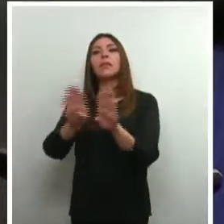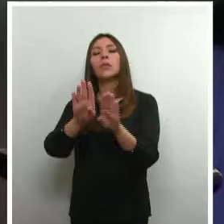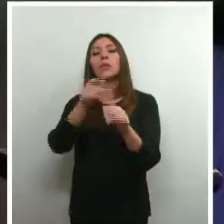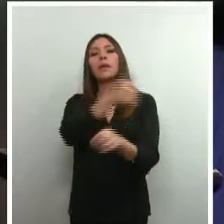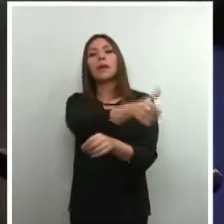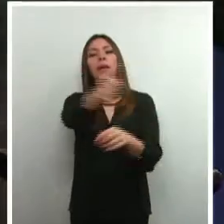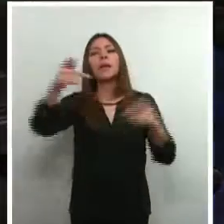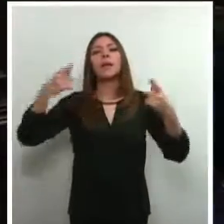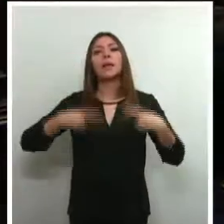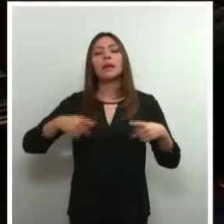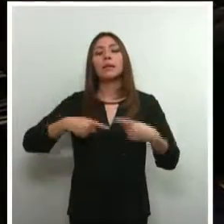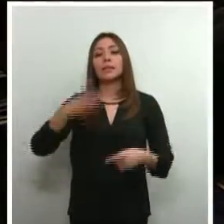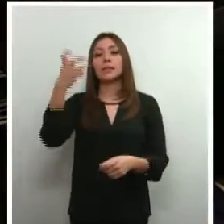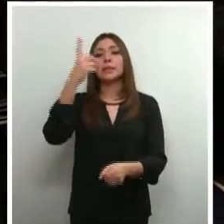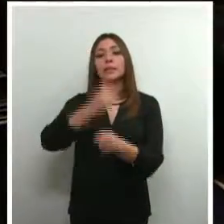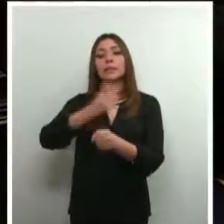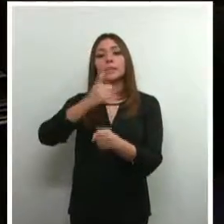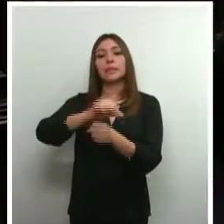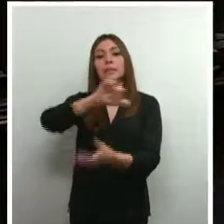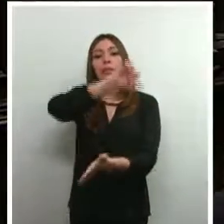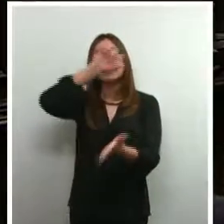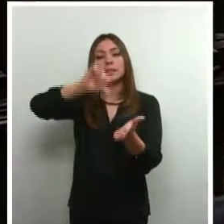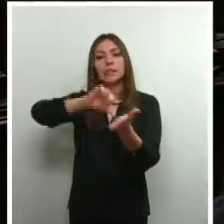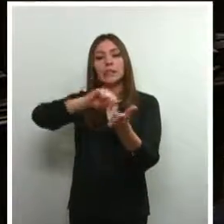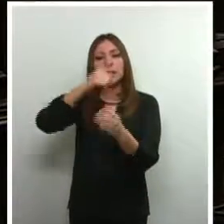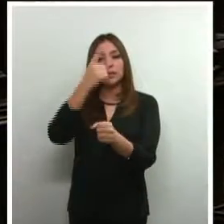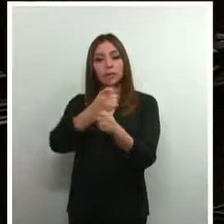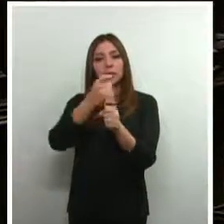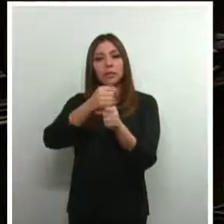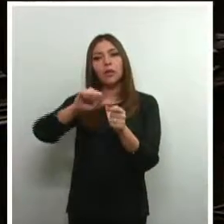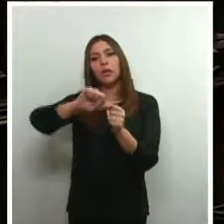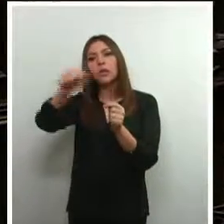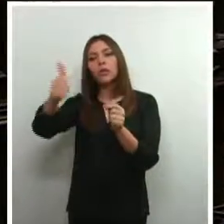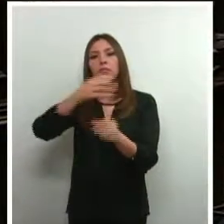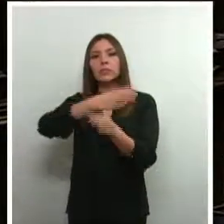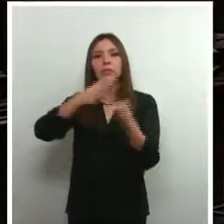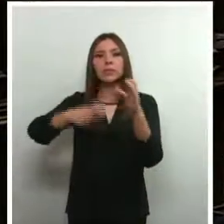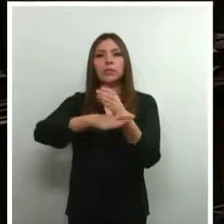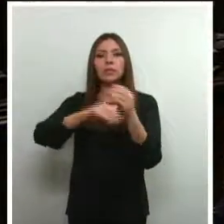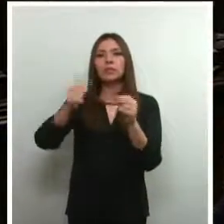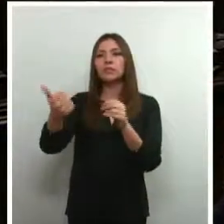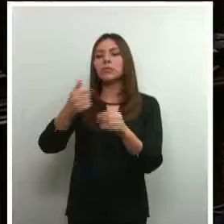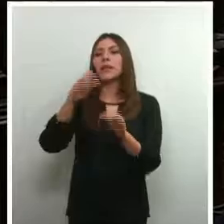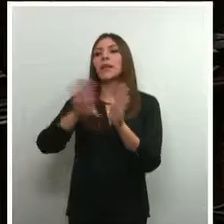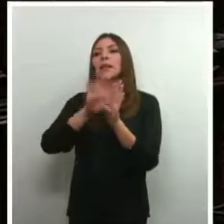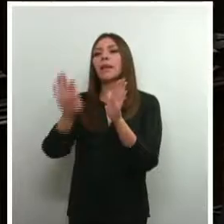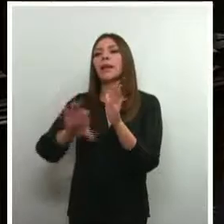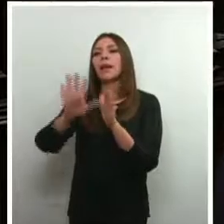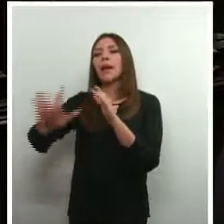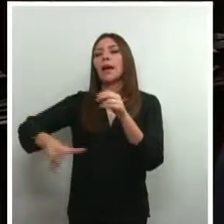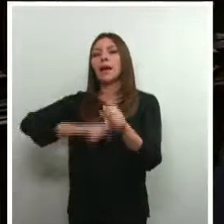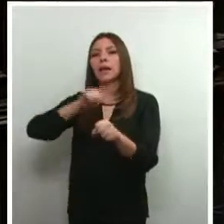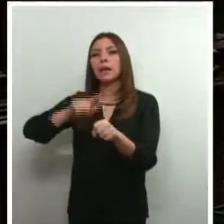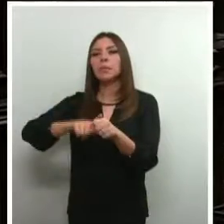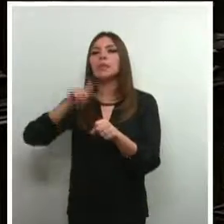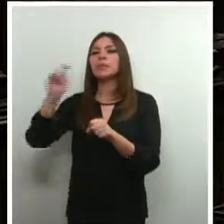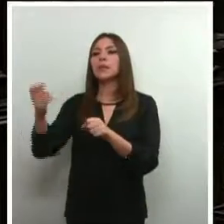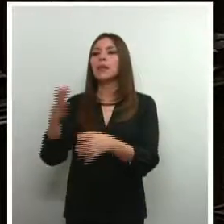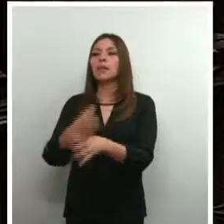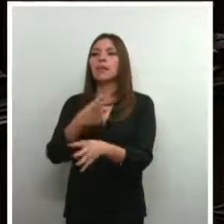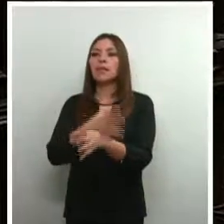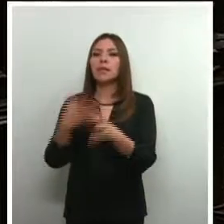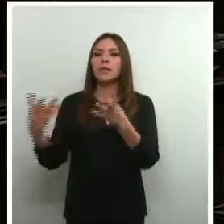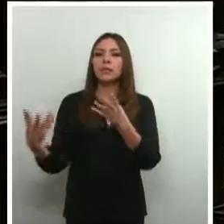la consideración de otros seres vivos, en particular los animales, quienes comparten con nosotros